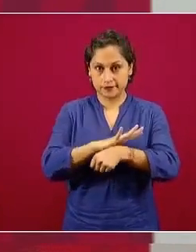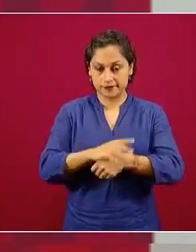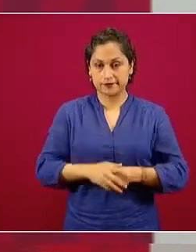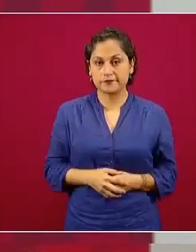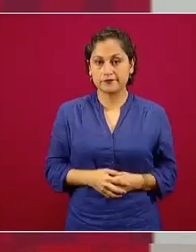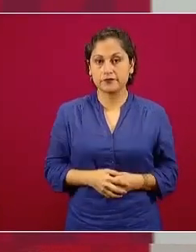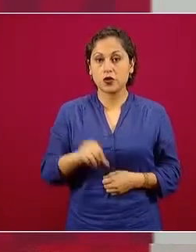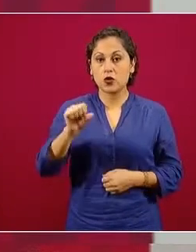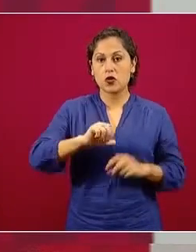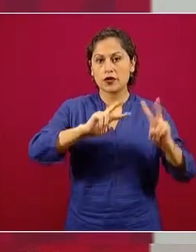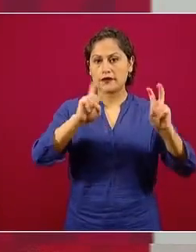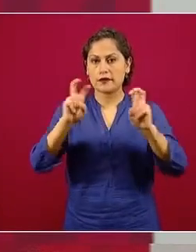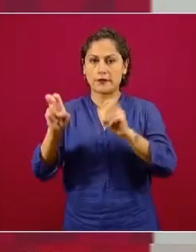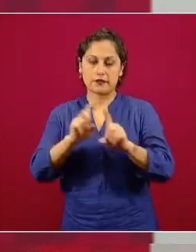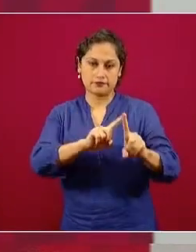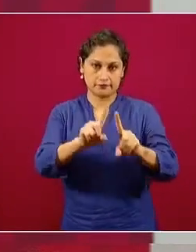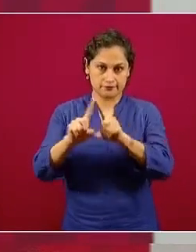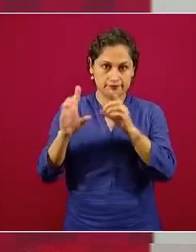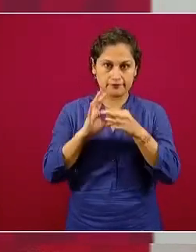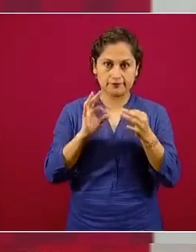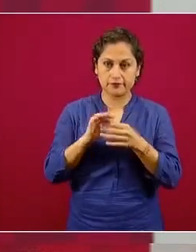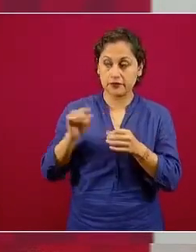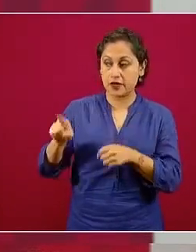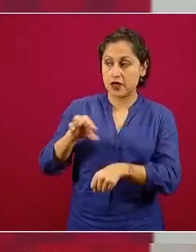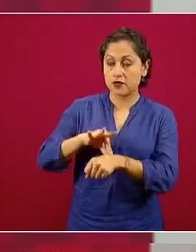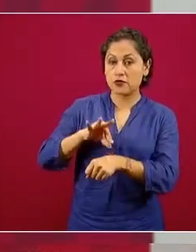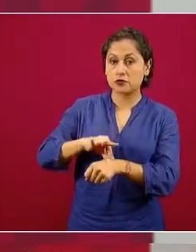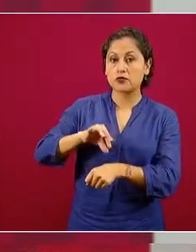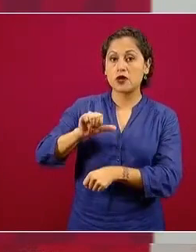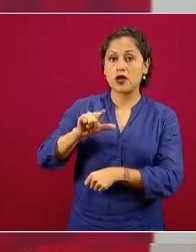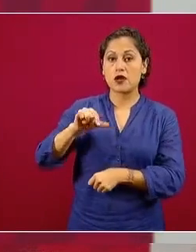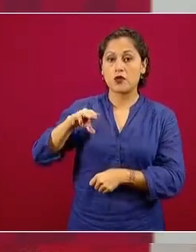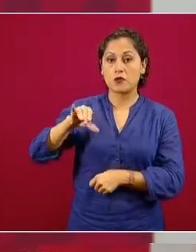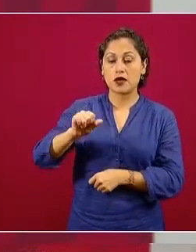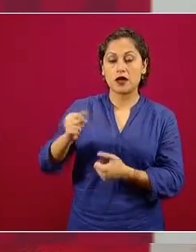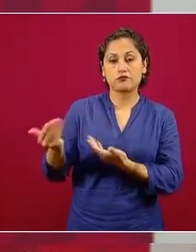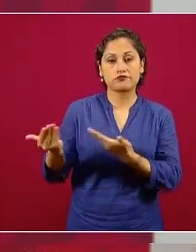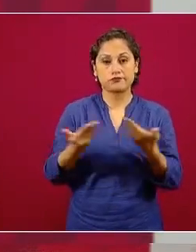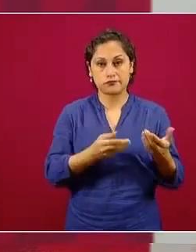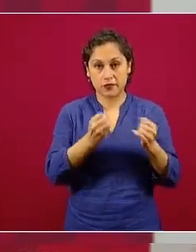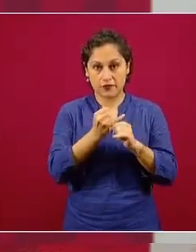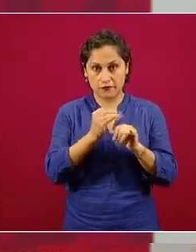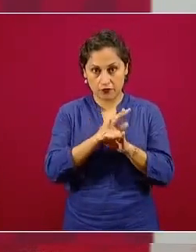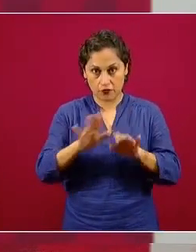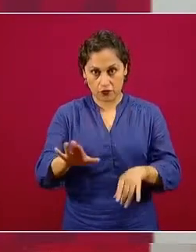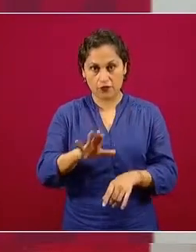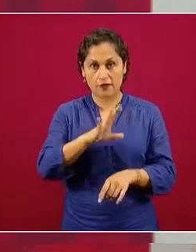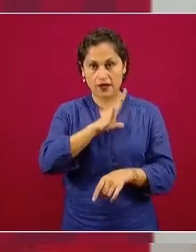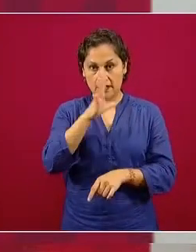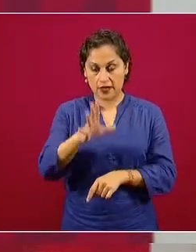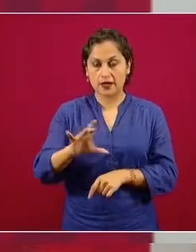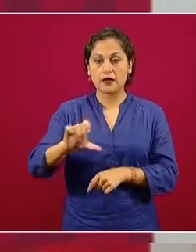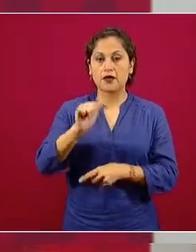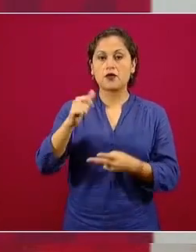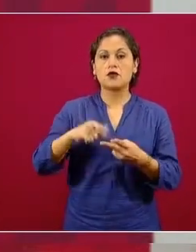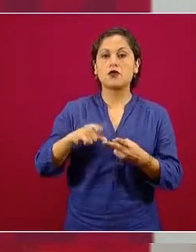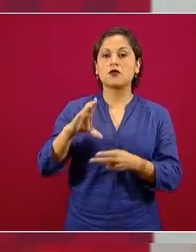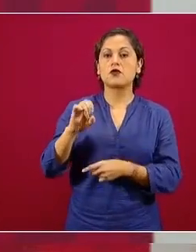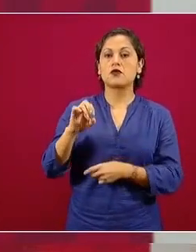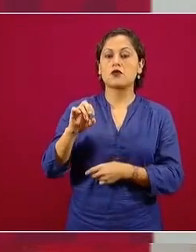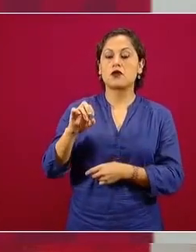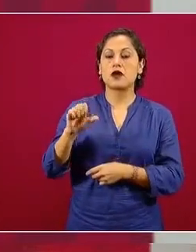el doctor josé luís alomía presentará el informe técnico el doctor ricardo cortez alcalá nos comentará